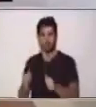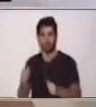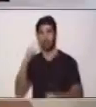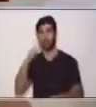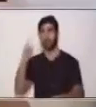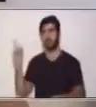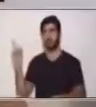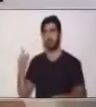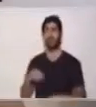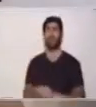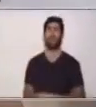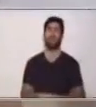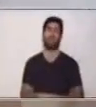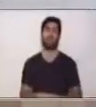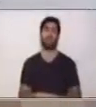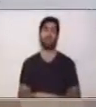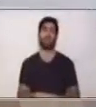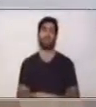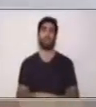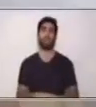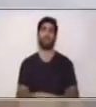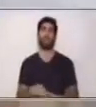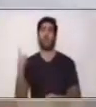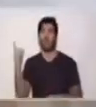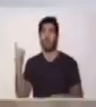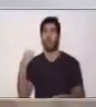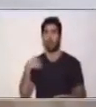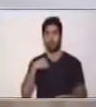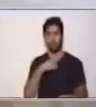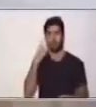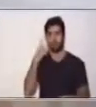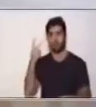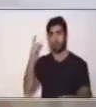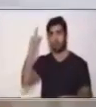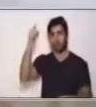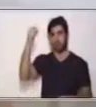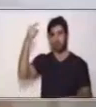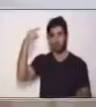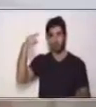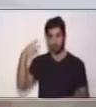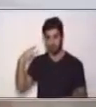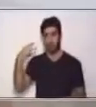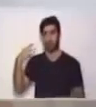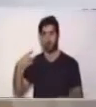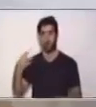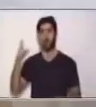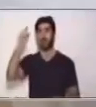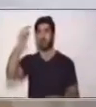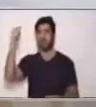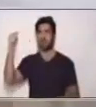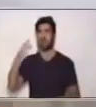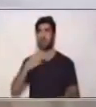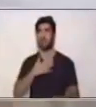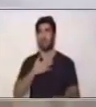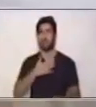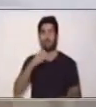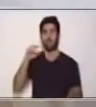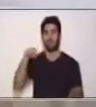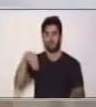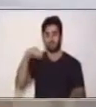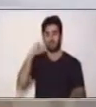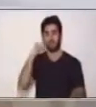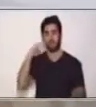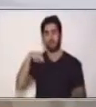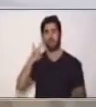lo mismo. Yo digo, los dos datos que yo tengo para poder realizar la operación, al primero se